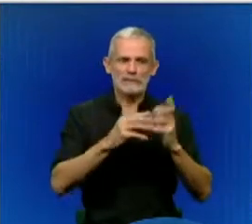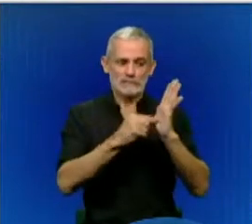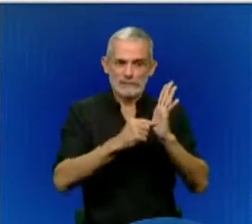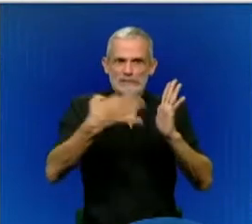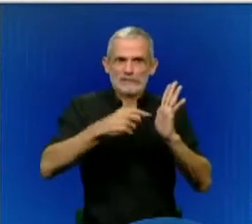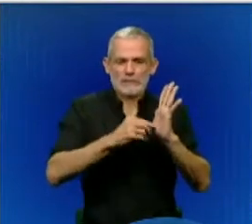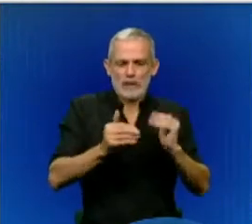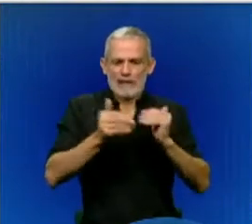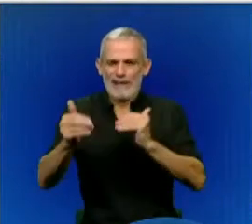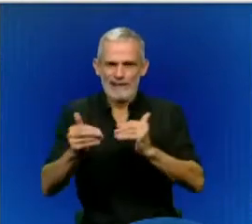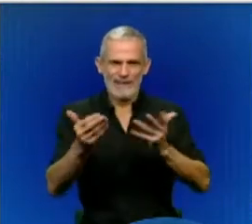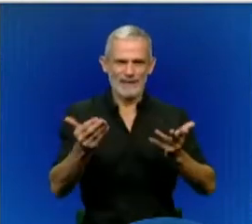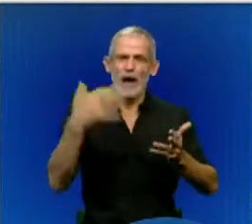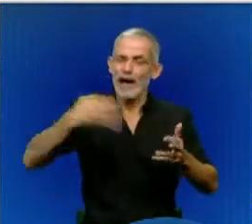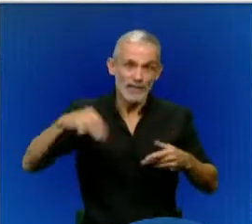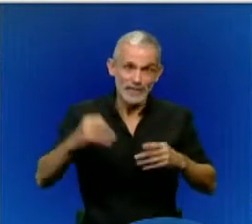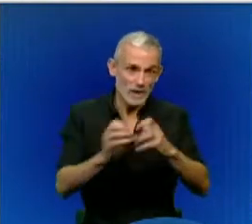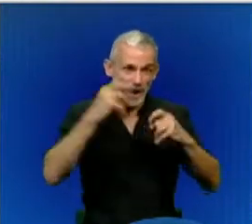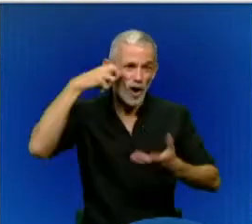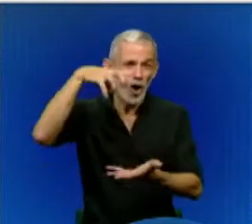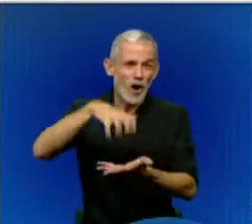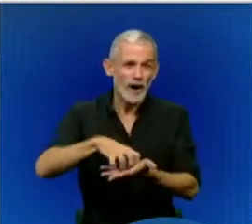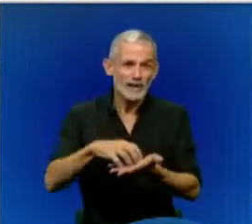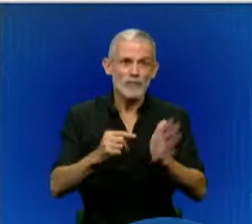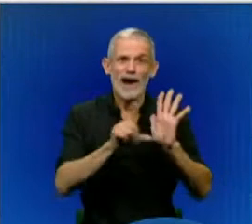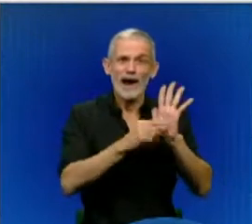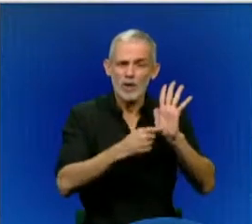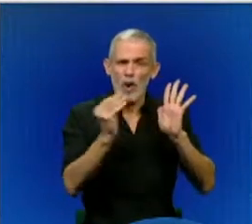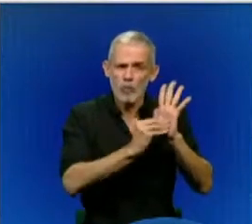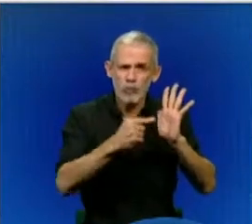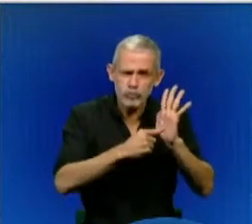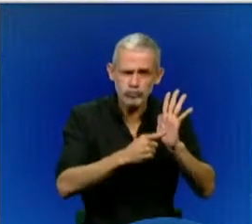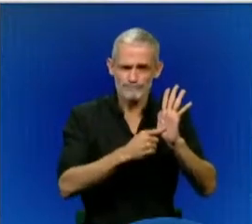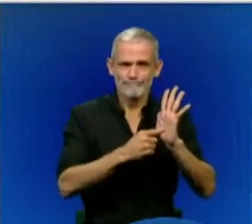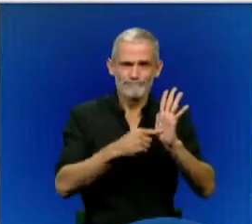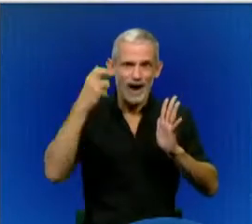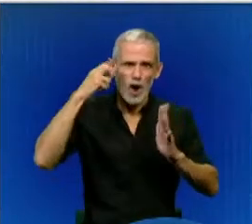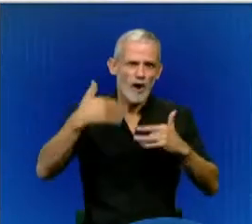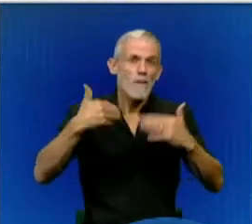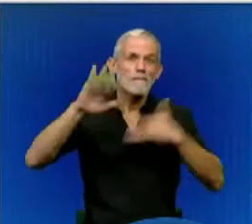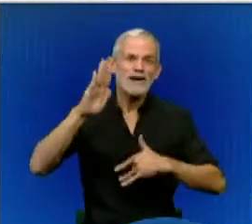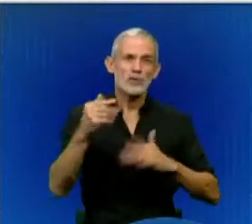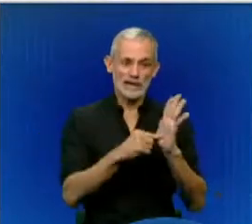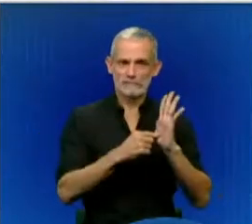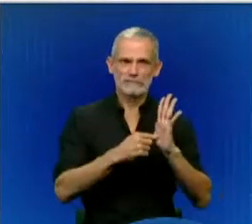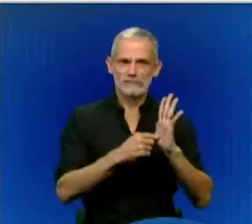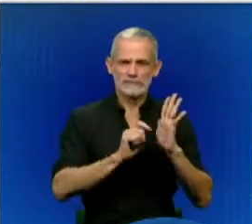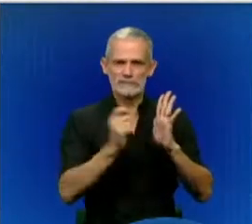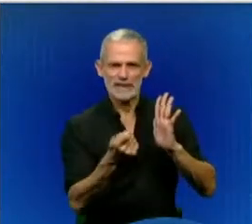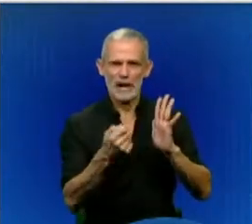este debate como corresponde en el Congreso, sancionando una ley que tiene las mayorías que tiene que tener para poder modificarla.